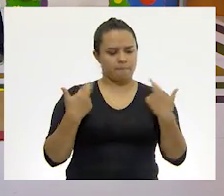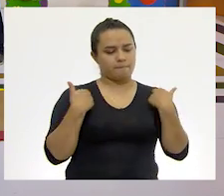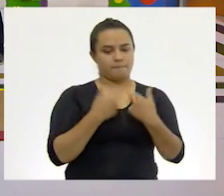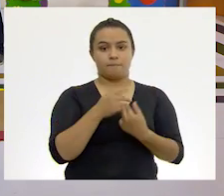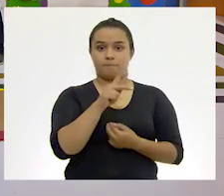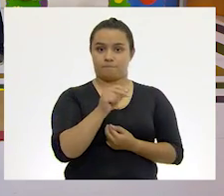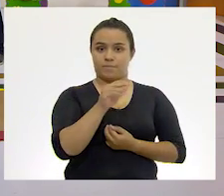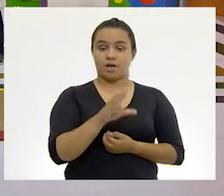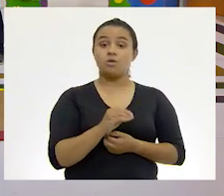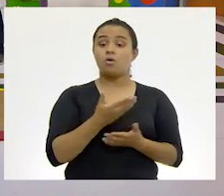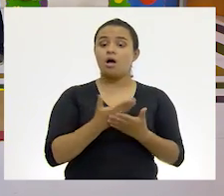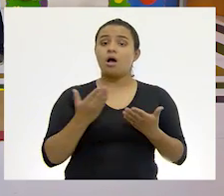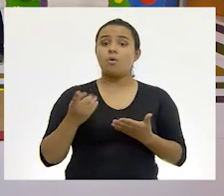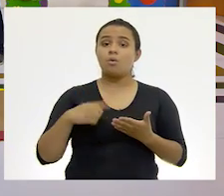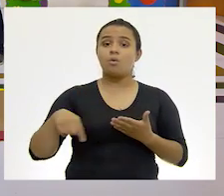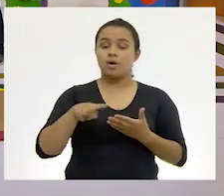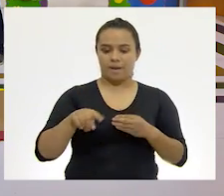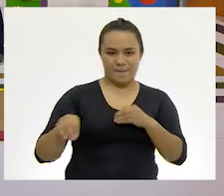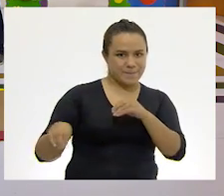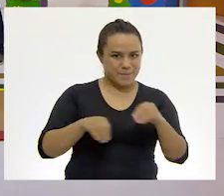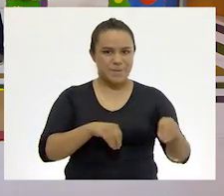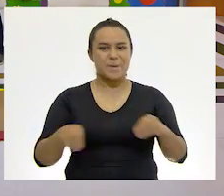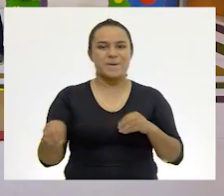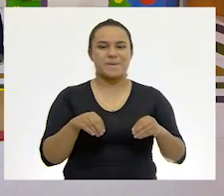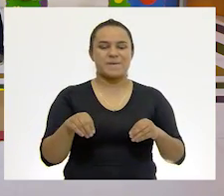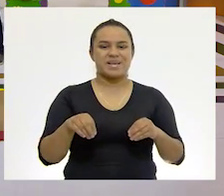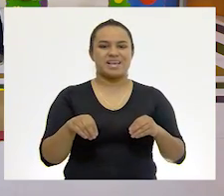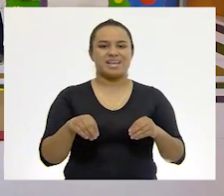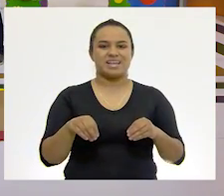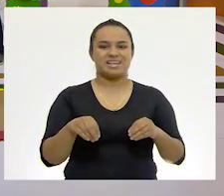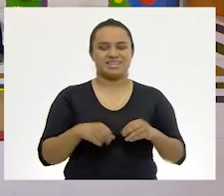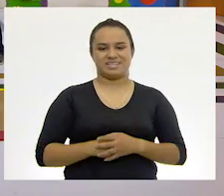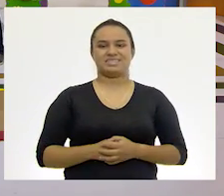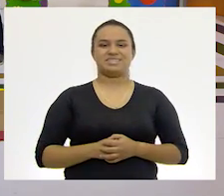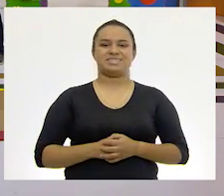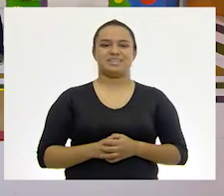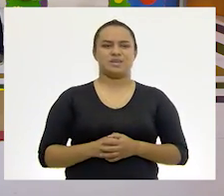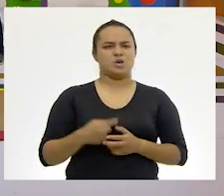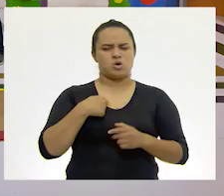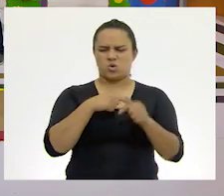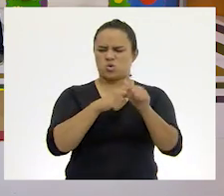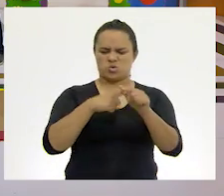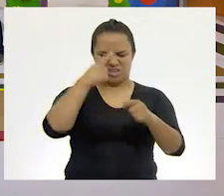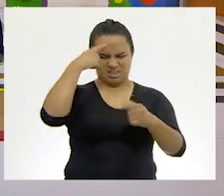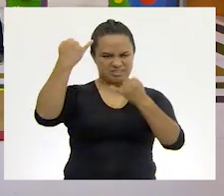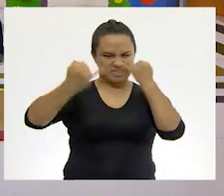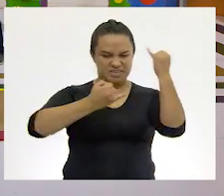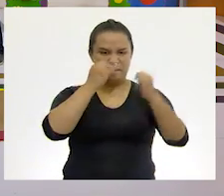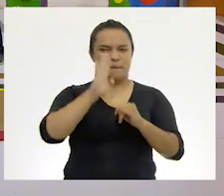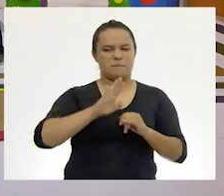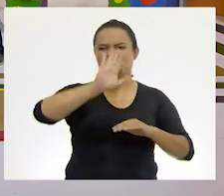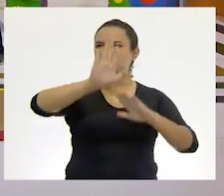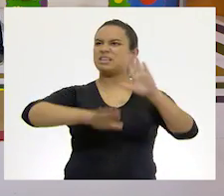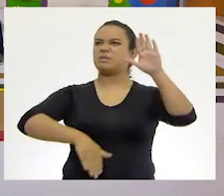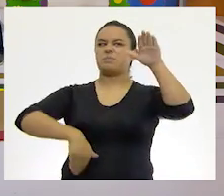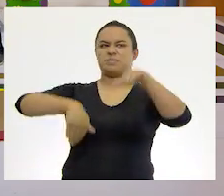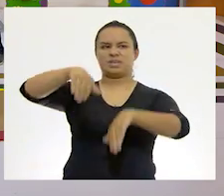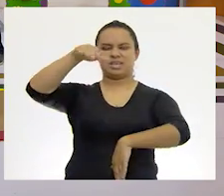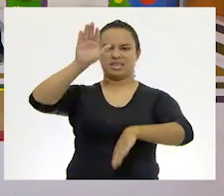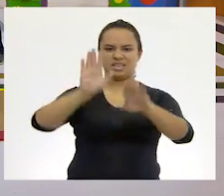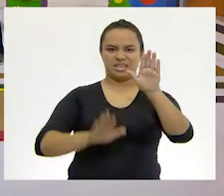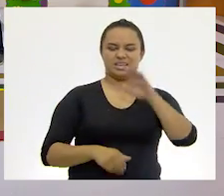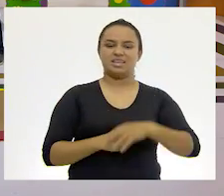Paco, ha llegado el momento de movernos. Ah, así que yo voy a seguir imaginando que soy ese pincel que logra trazar